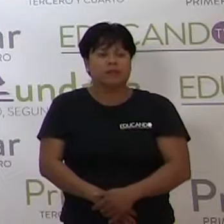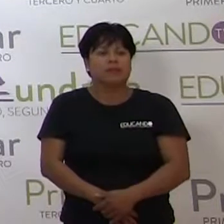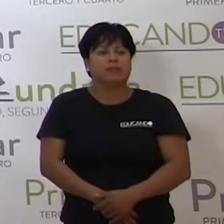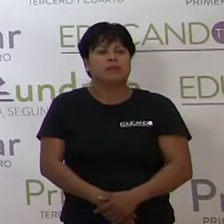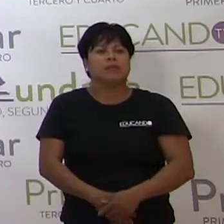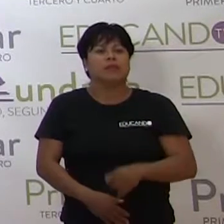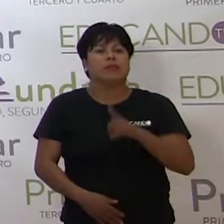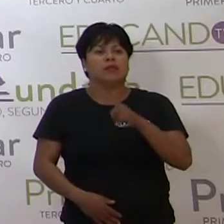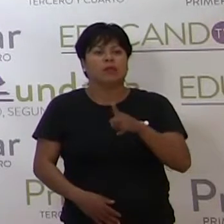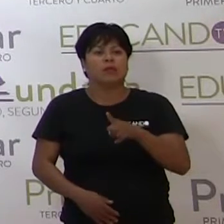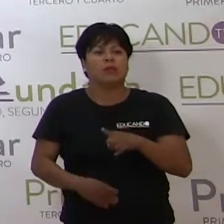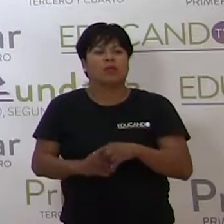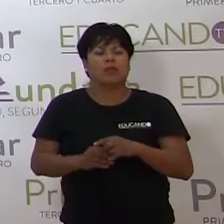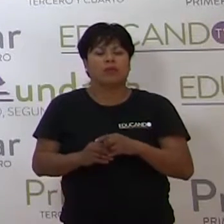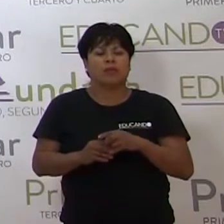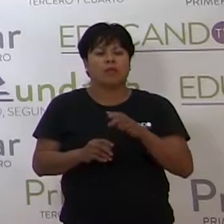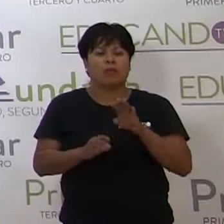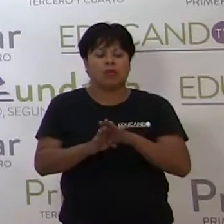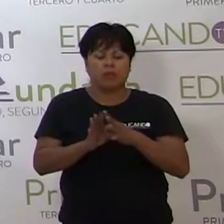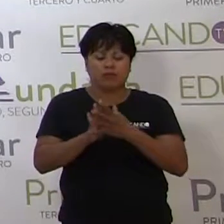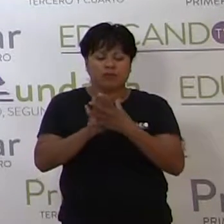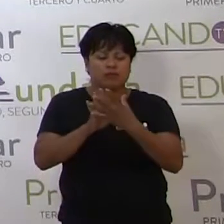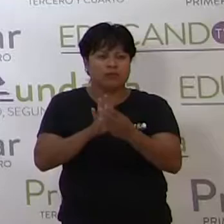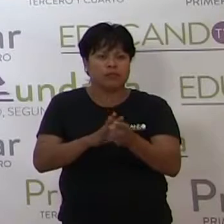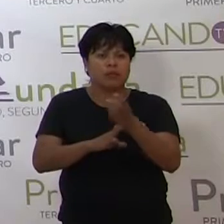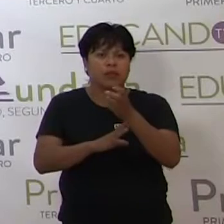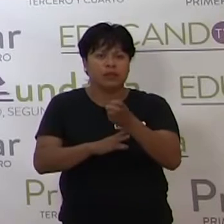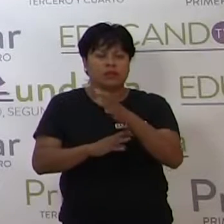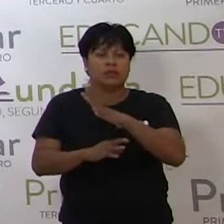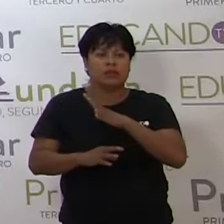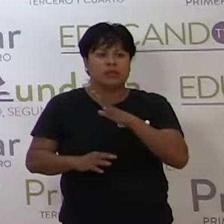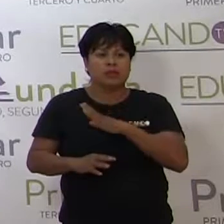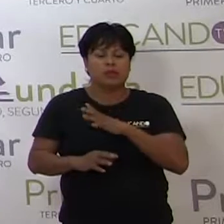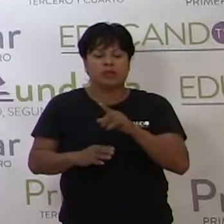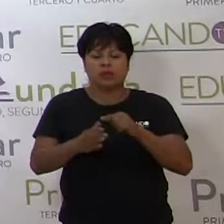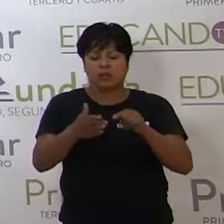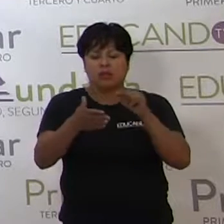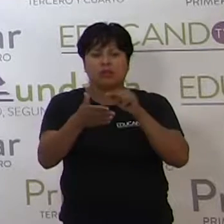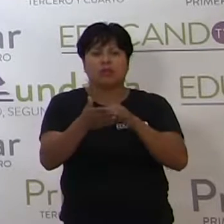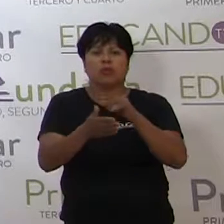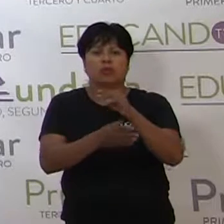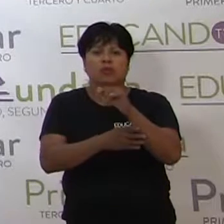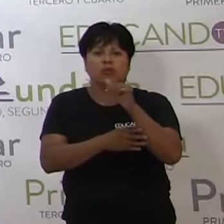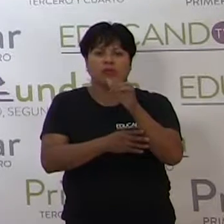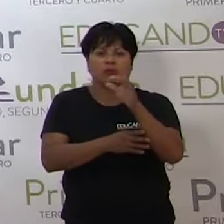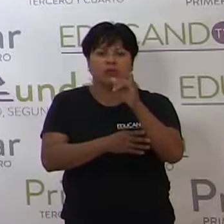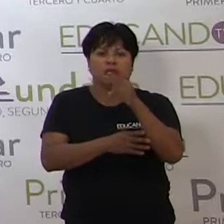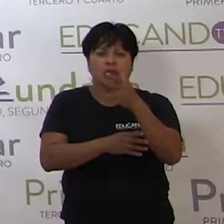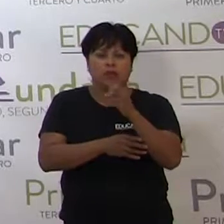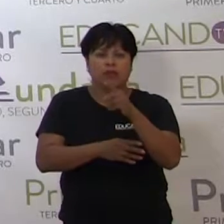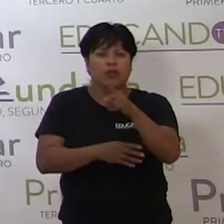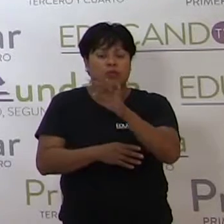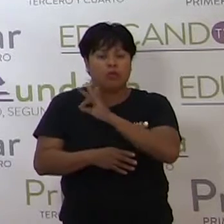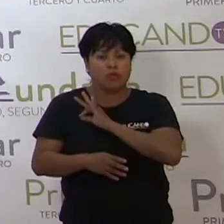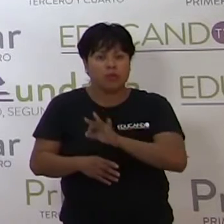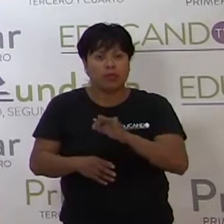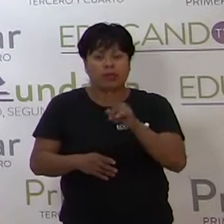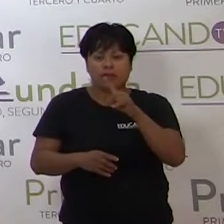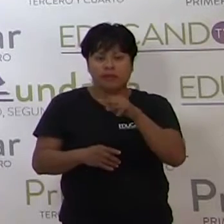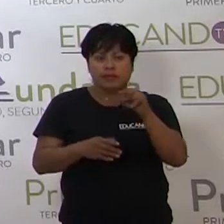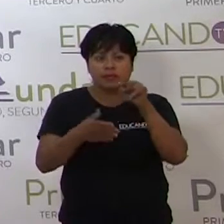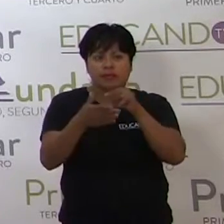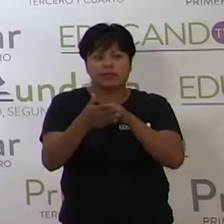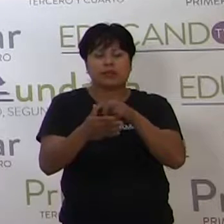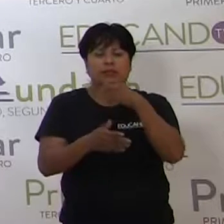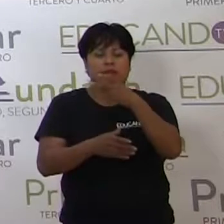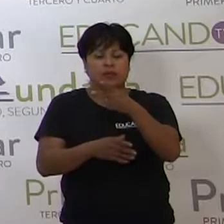un retrovisor. En un retrovisor existe el punto ciego y tú puedes localizar